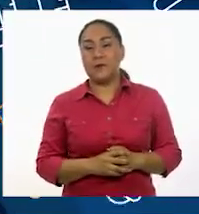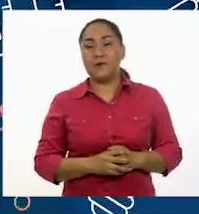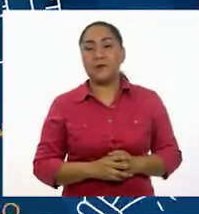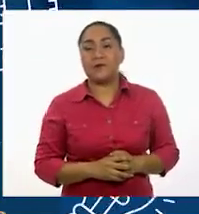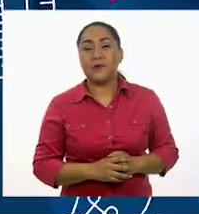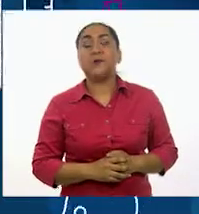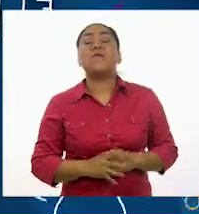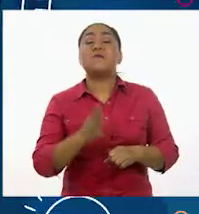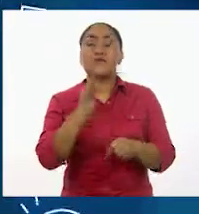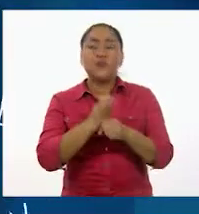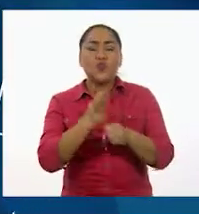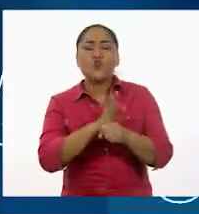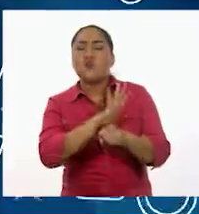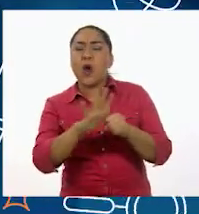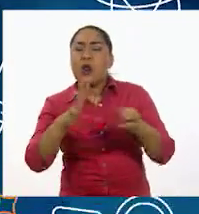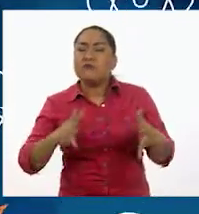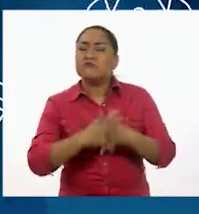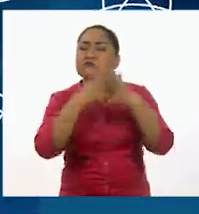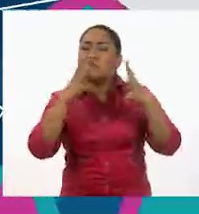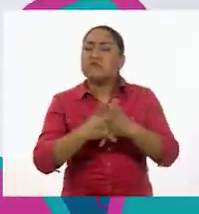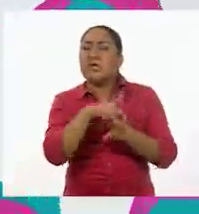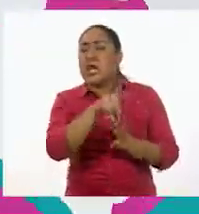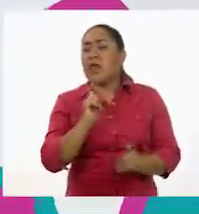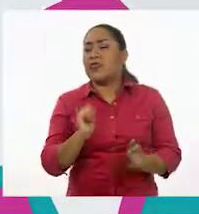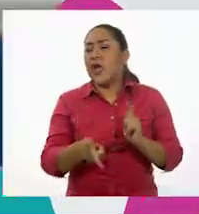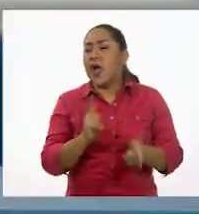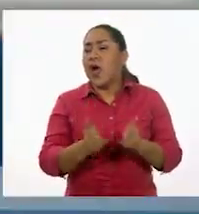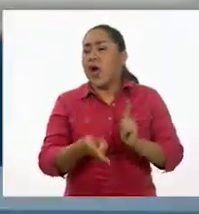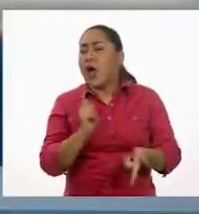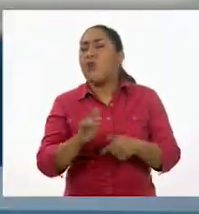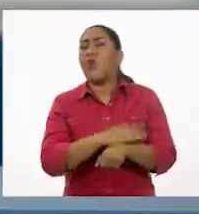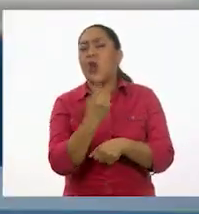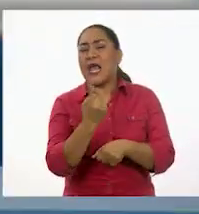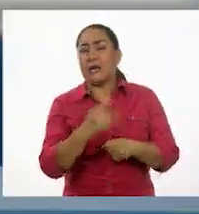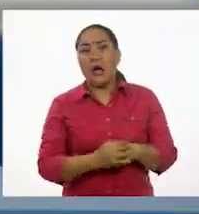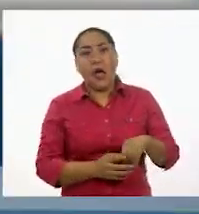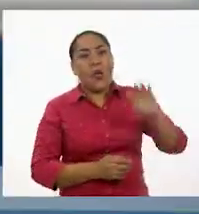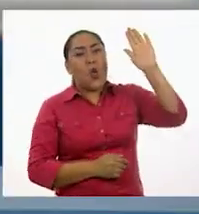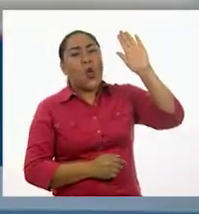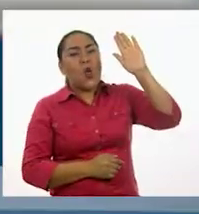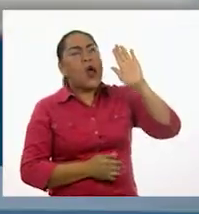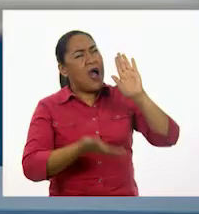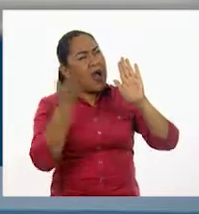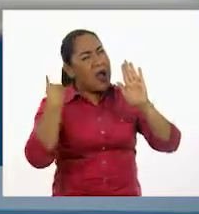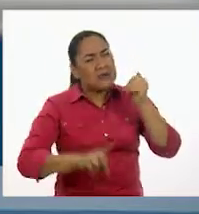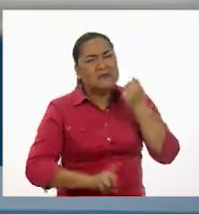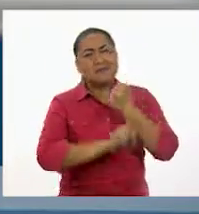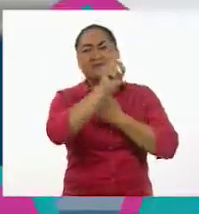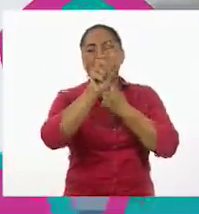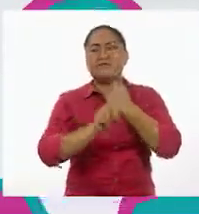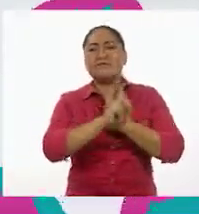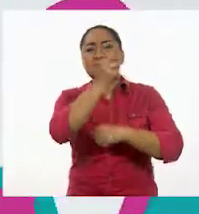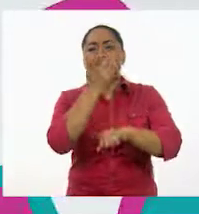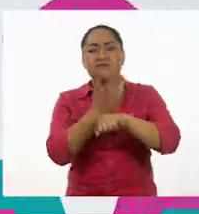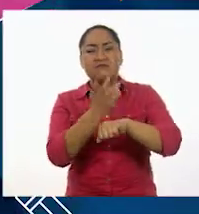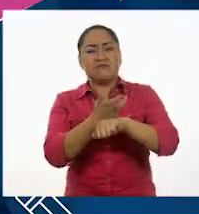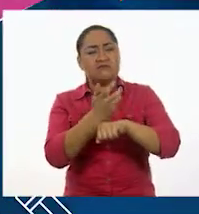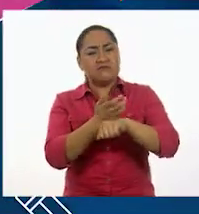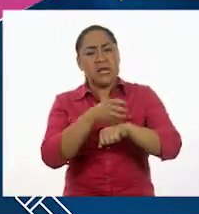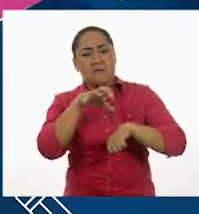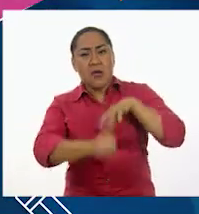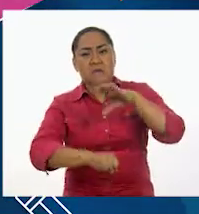Menciona una de las causas de la guerra con Texas. Yo. ¿No fue a causa de la gran cantidad de colonos estadounidenses que